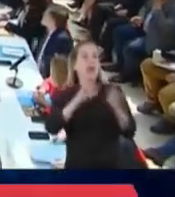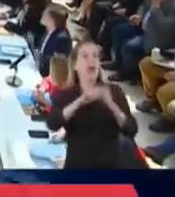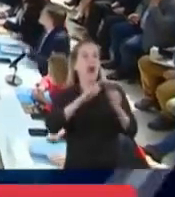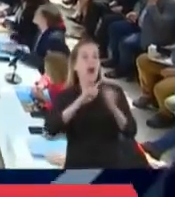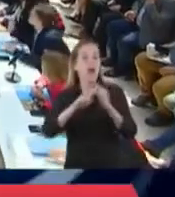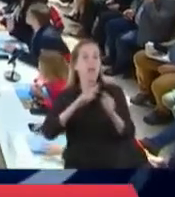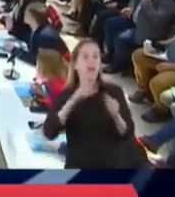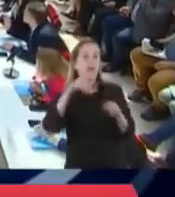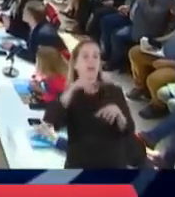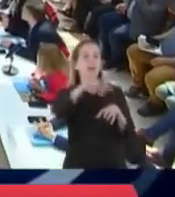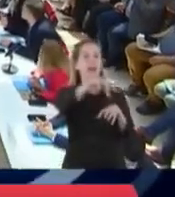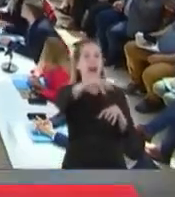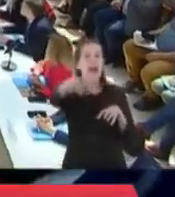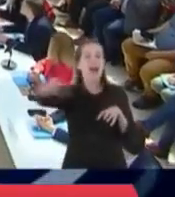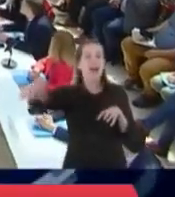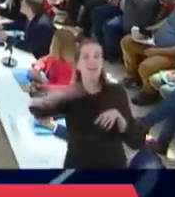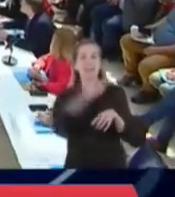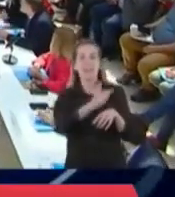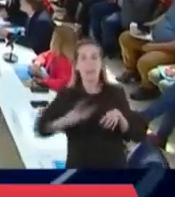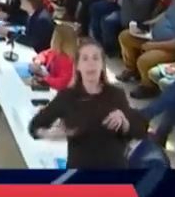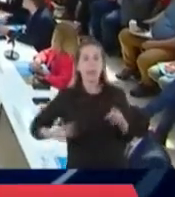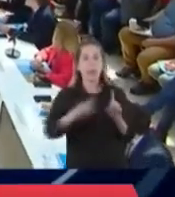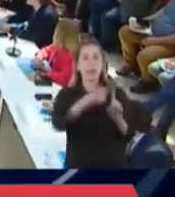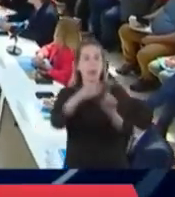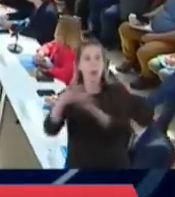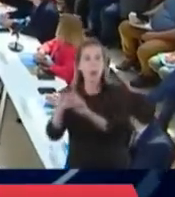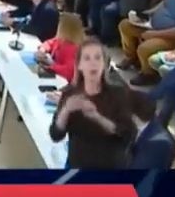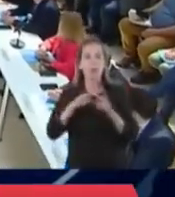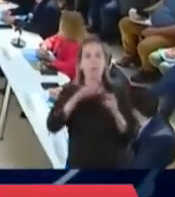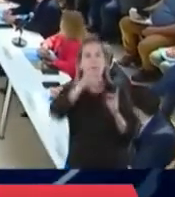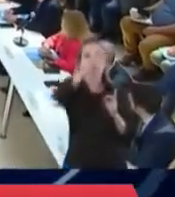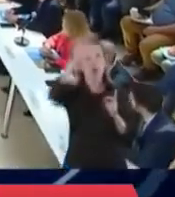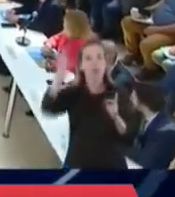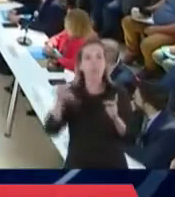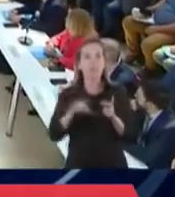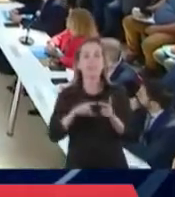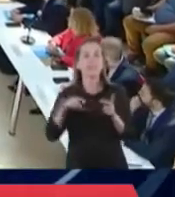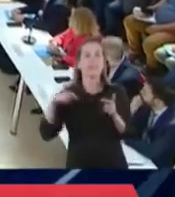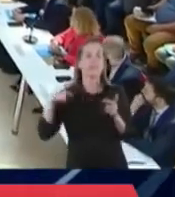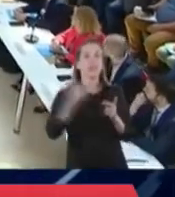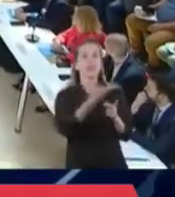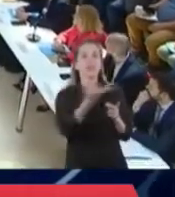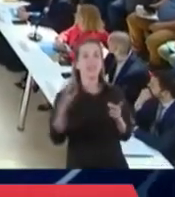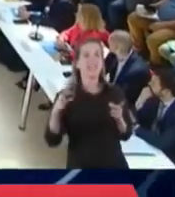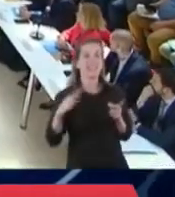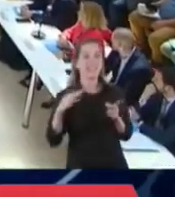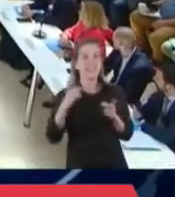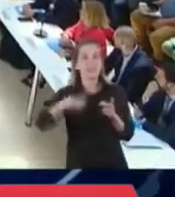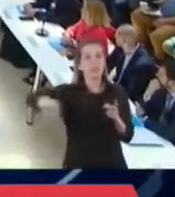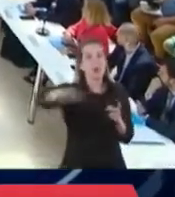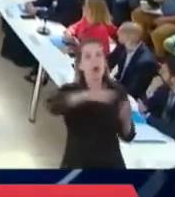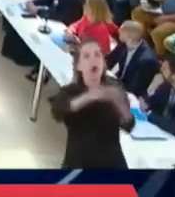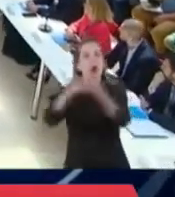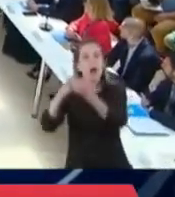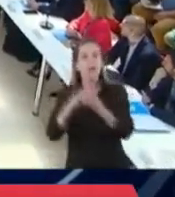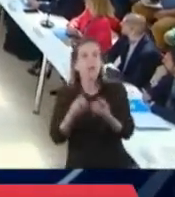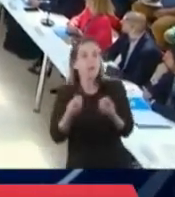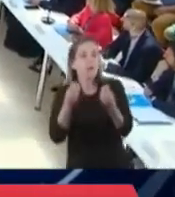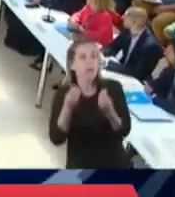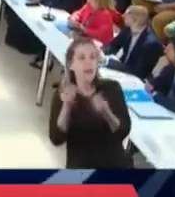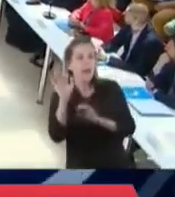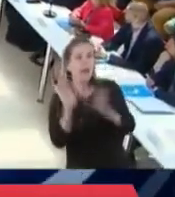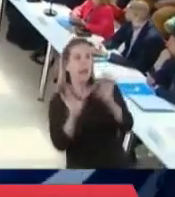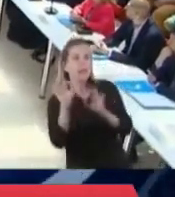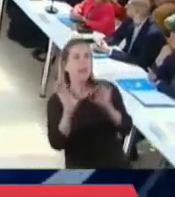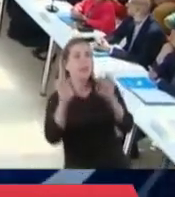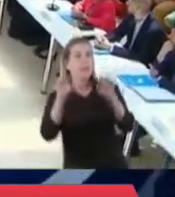climático que se presentó este mediodía allí en Casa Rosada, en el Museo del Bicentenario, donde se mostró la